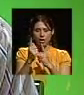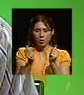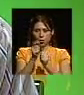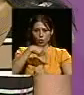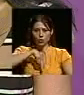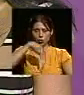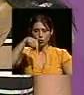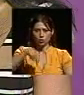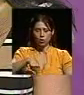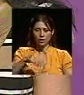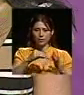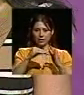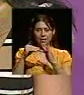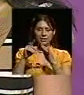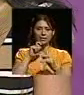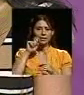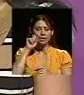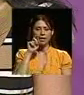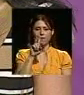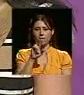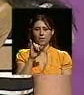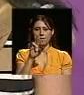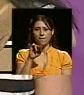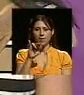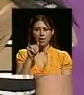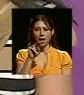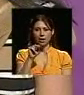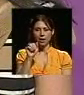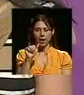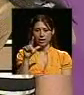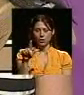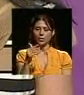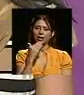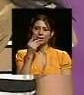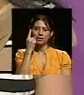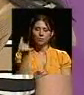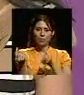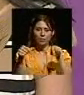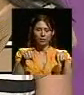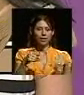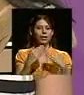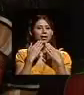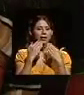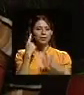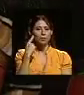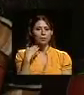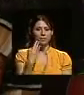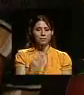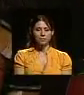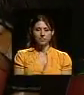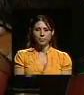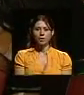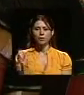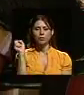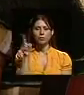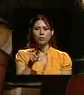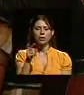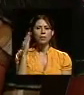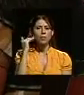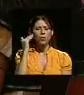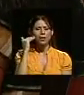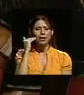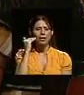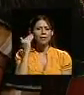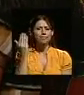hoy la sexóloga Viviana Richmond. Viviana, muchas gracias por estar con nosotros hoy en Nexus. Más bien, muchas gracias por invitarme. Viviana, ¿por qué se tiende a omitir? ¿Por